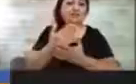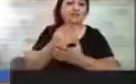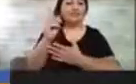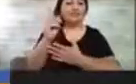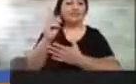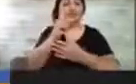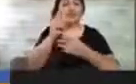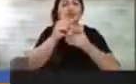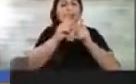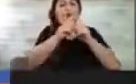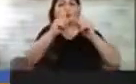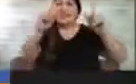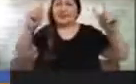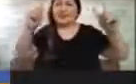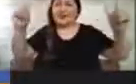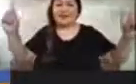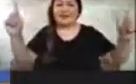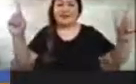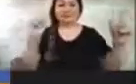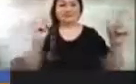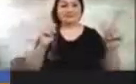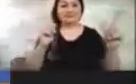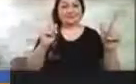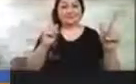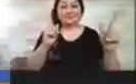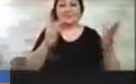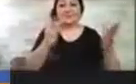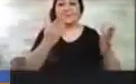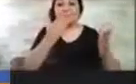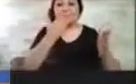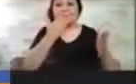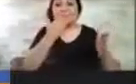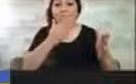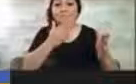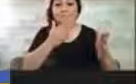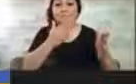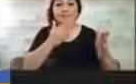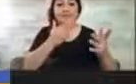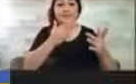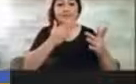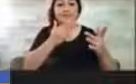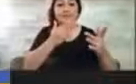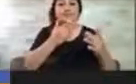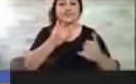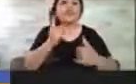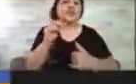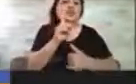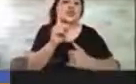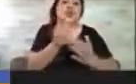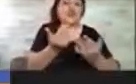mucho y se alargan demasiado y son innecesarias.